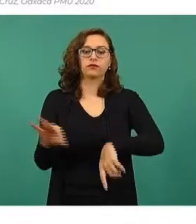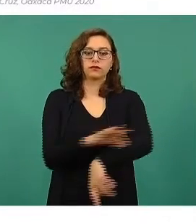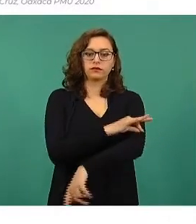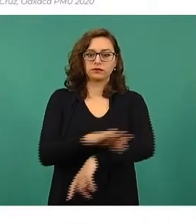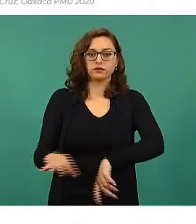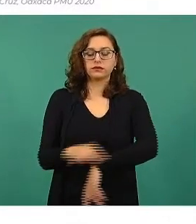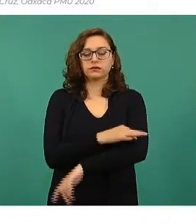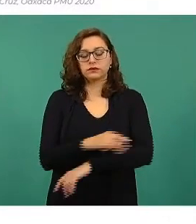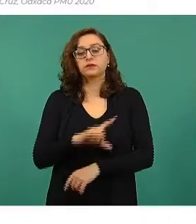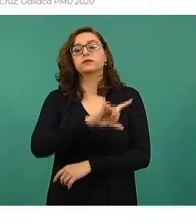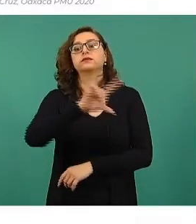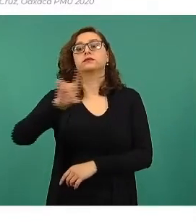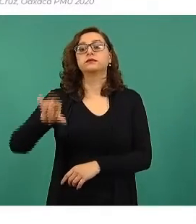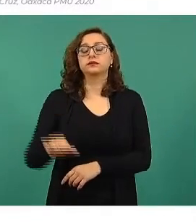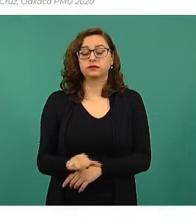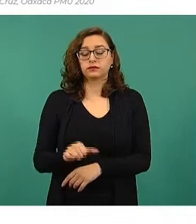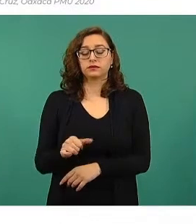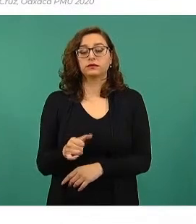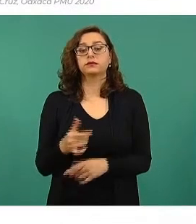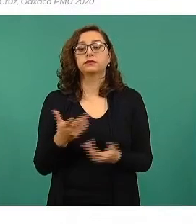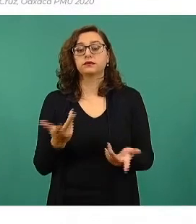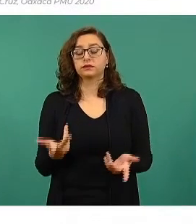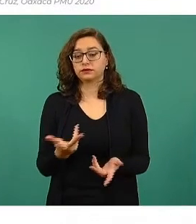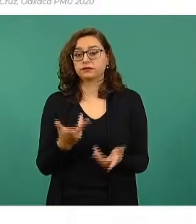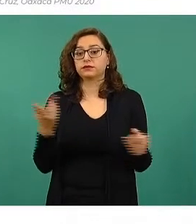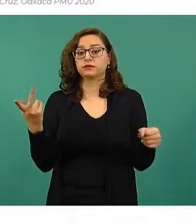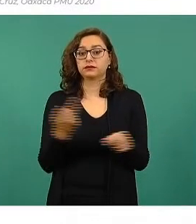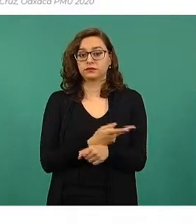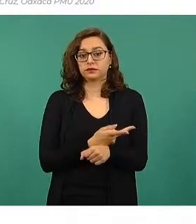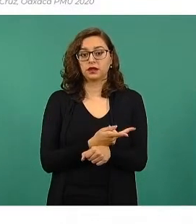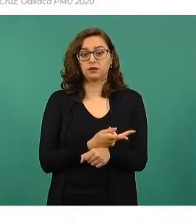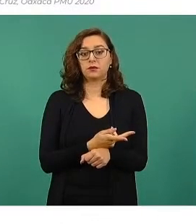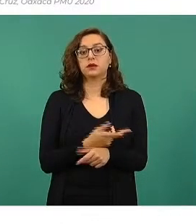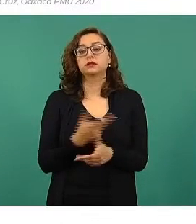de licitación o inicio de las obras, estamos hablando prácticamente